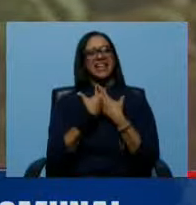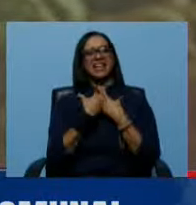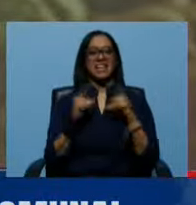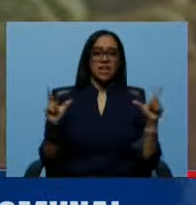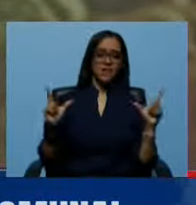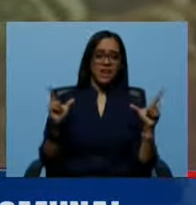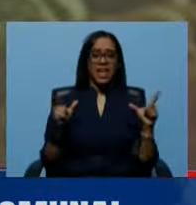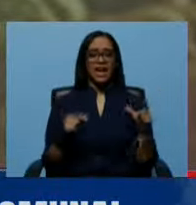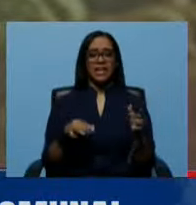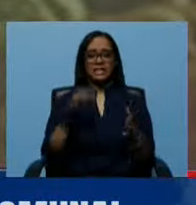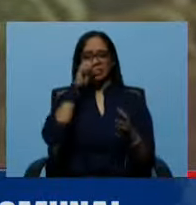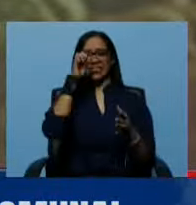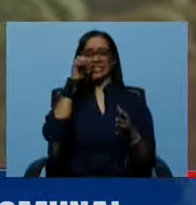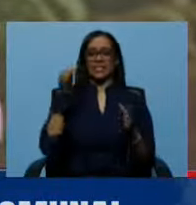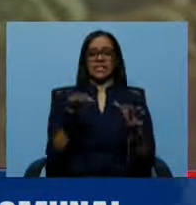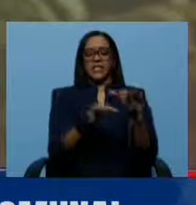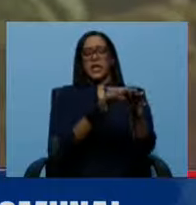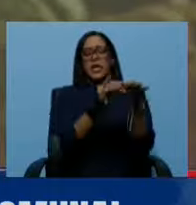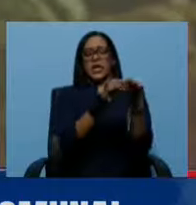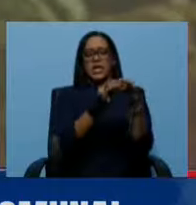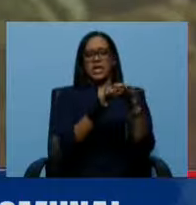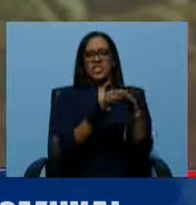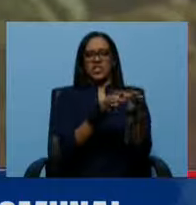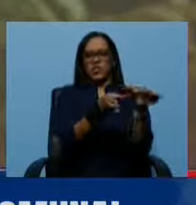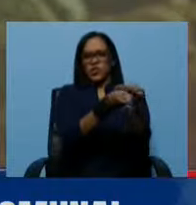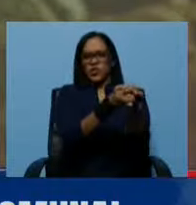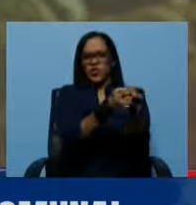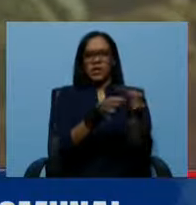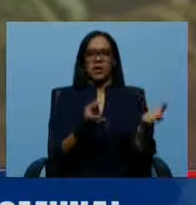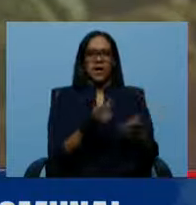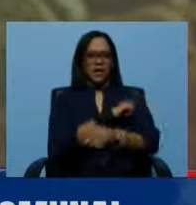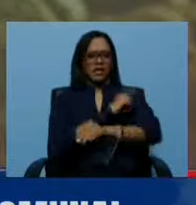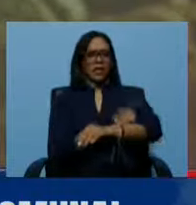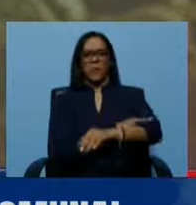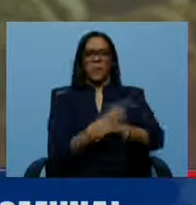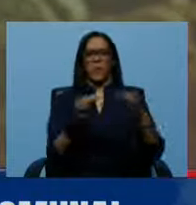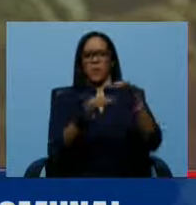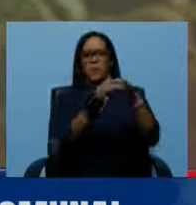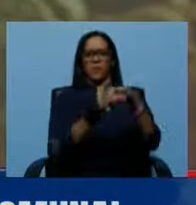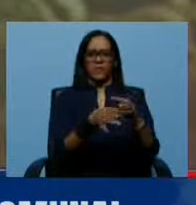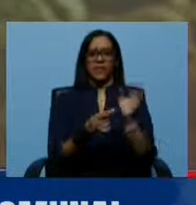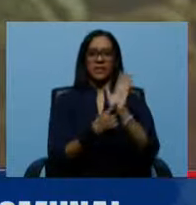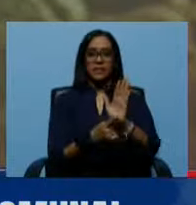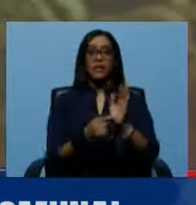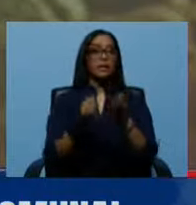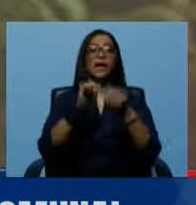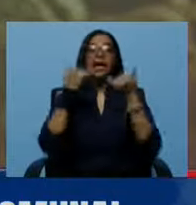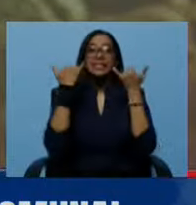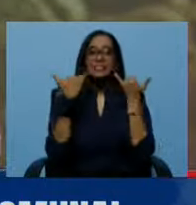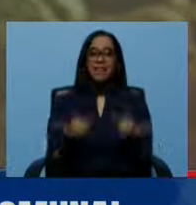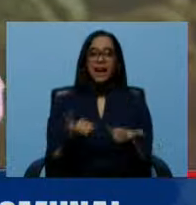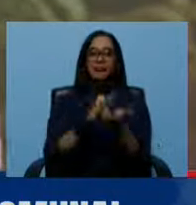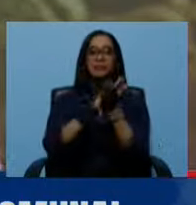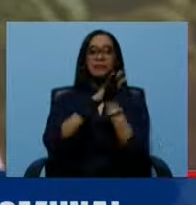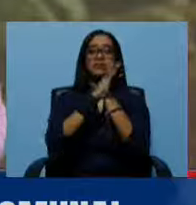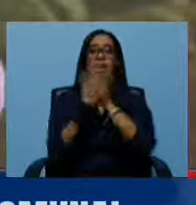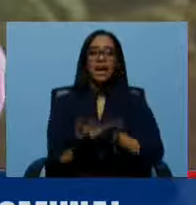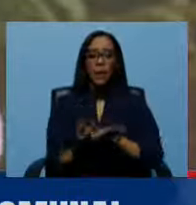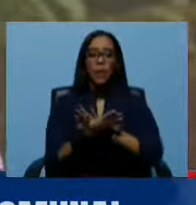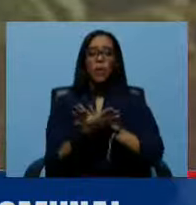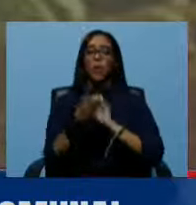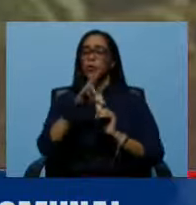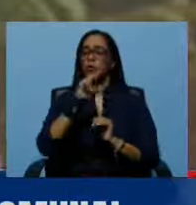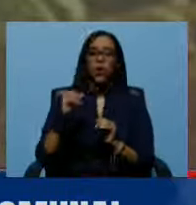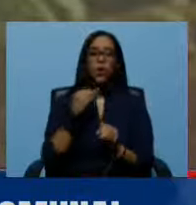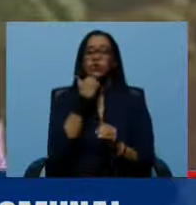la democracia de élites, de minoría, la democracia representativa se agotó. No es alternativa para